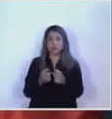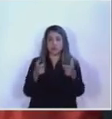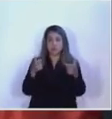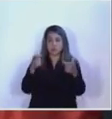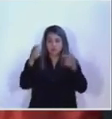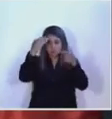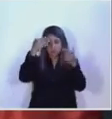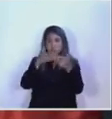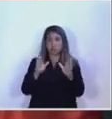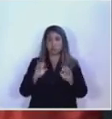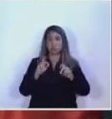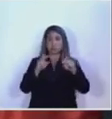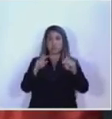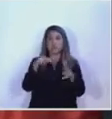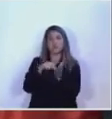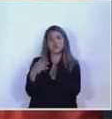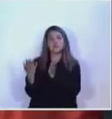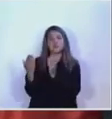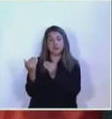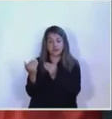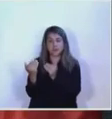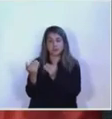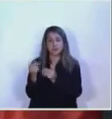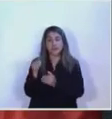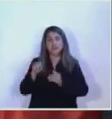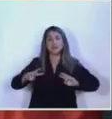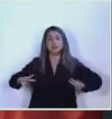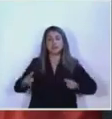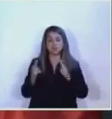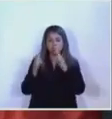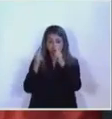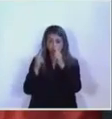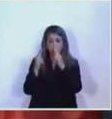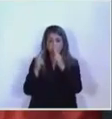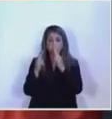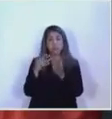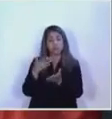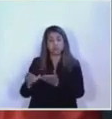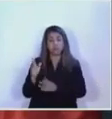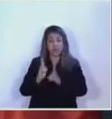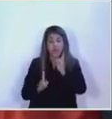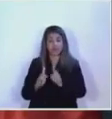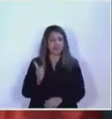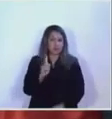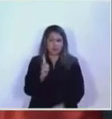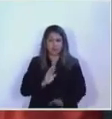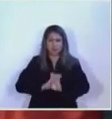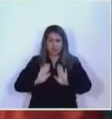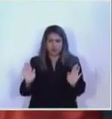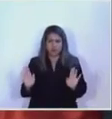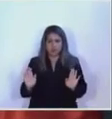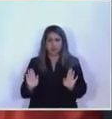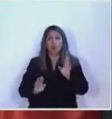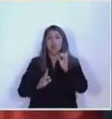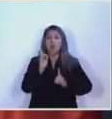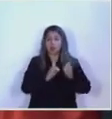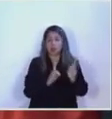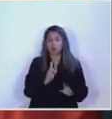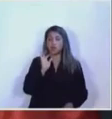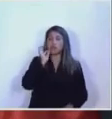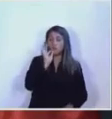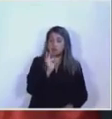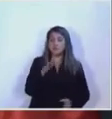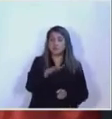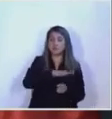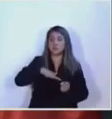de oportunidades, de esperanzas y anhelos, y en esa construcción nadie sobra, absolutamente nadie. Algunos sostienen que el